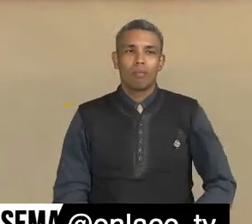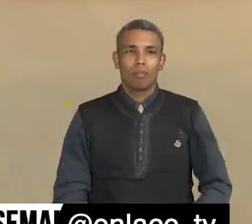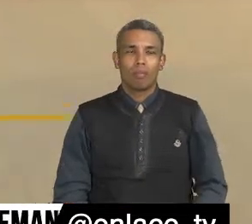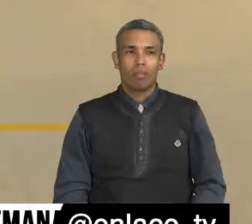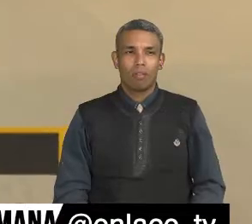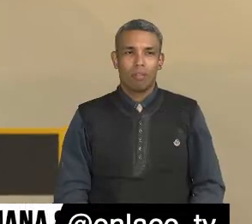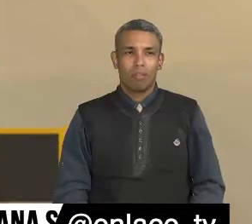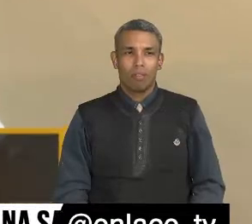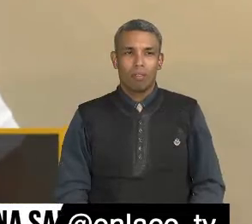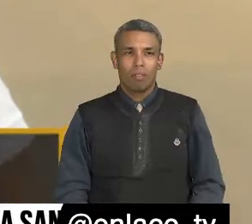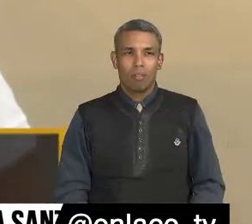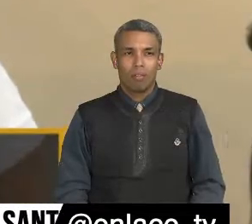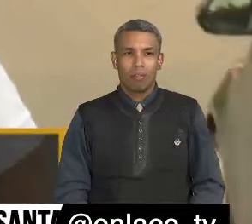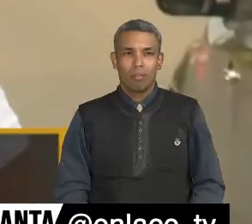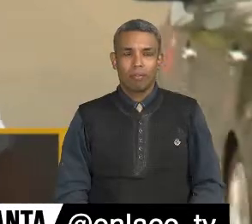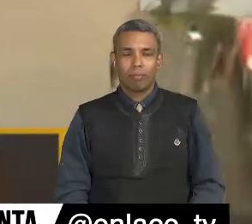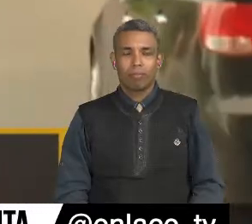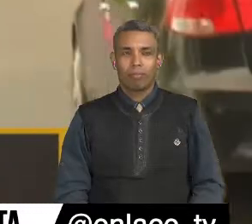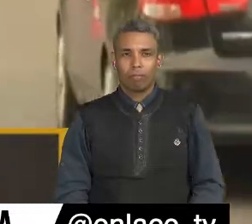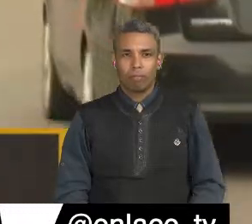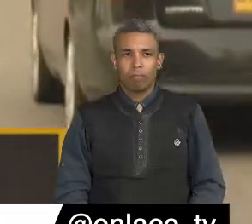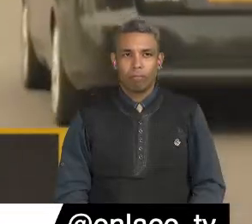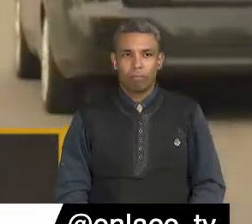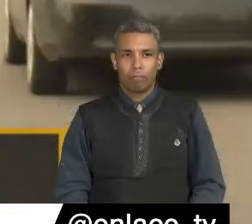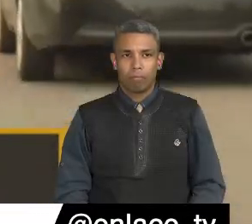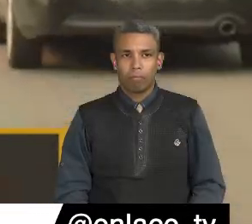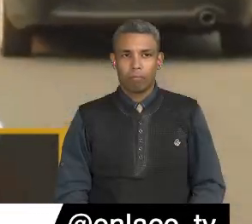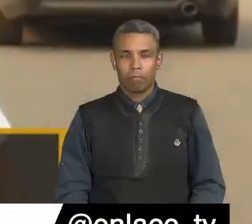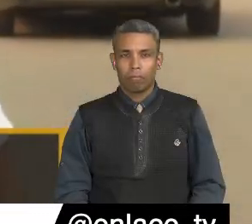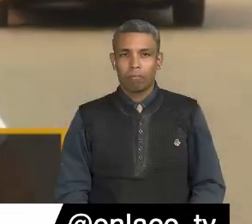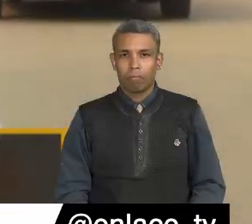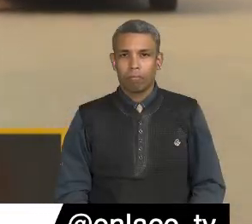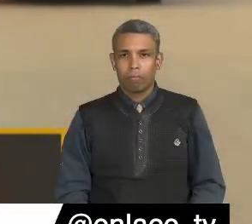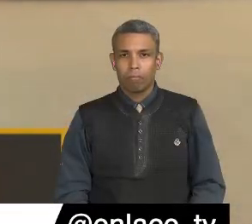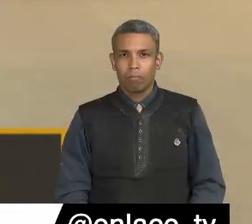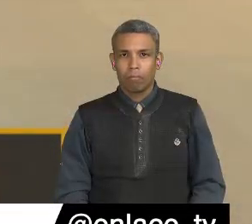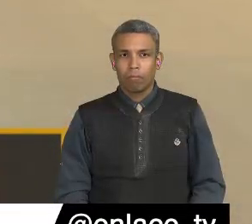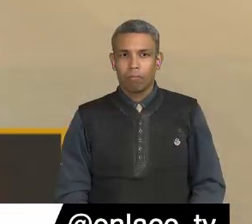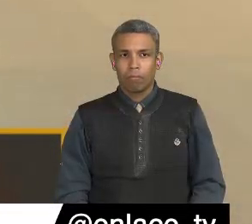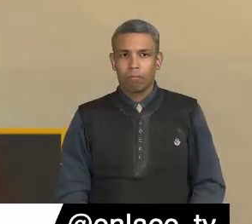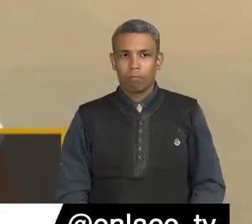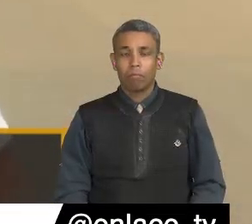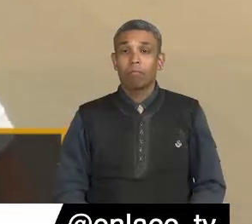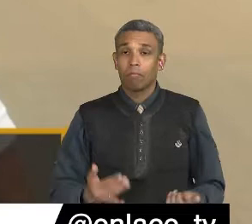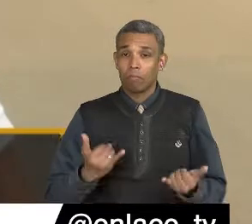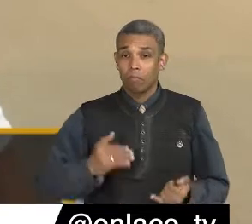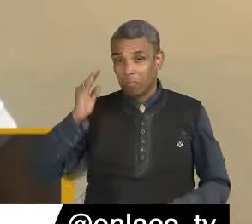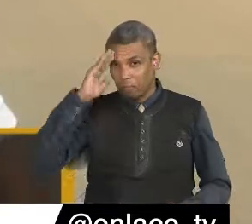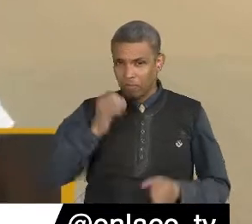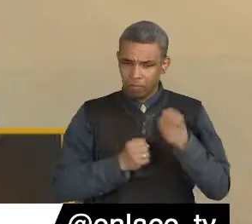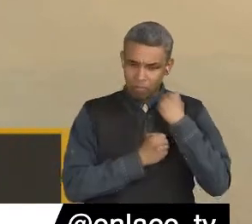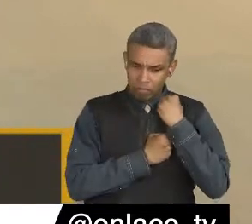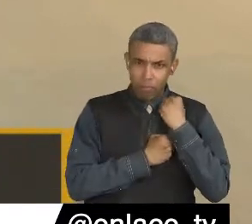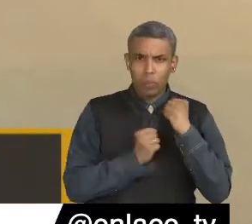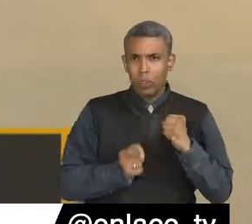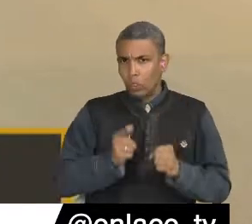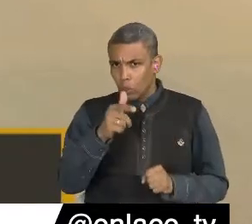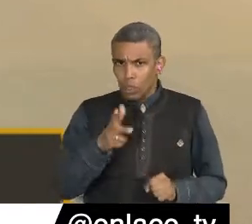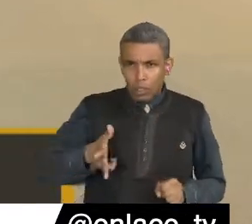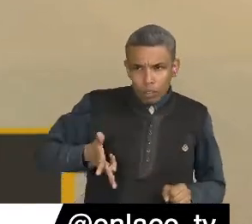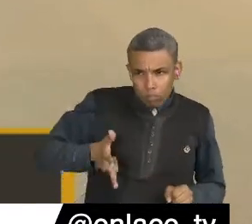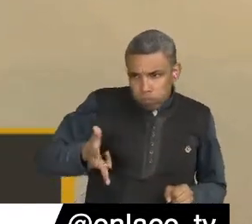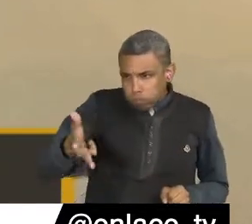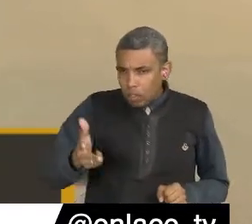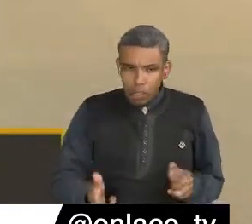Así es, en horas de la tarde, hombres del Batallón Especial y Energético Vial número 7 hicieron el lanzamiento de la campaña Viaje Seguro precisamente por las